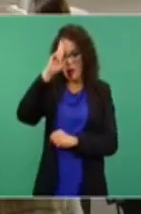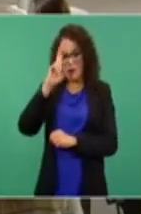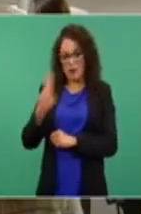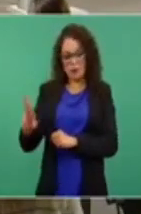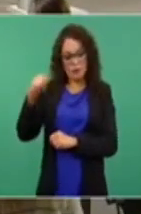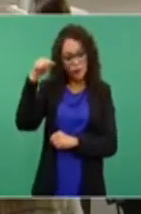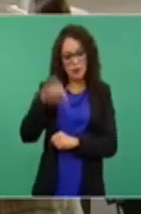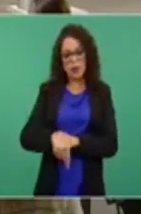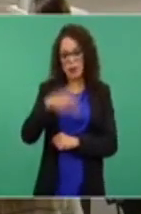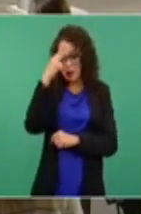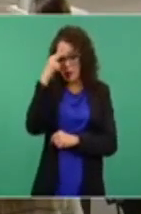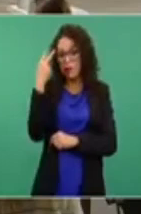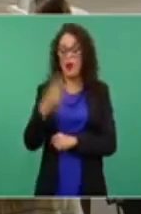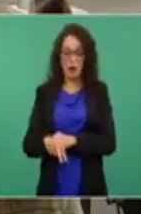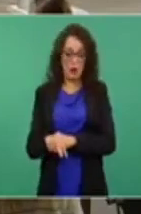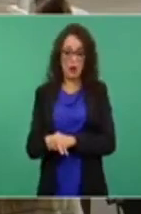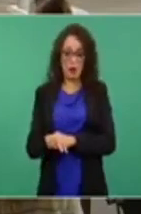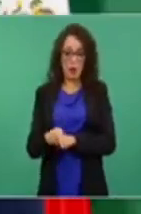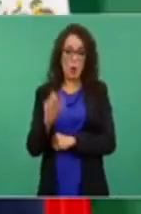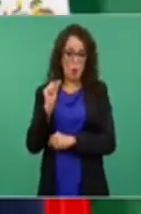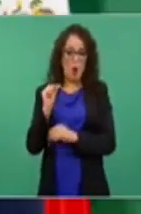hacia México.